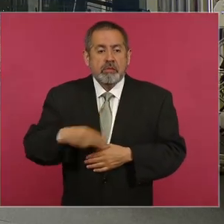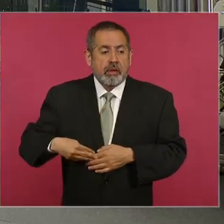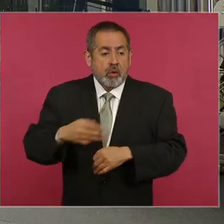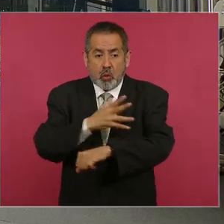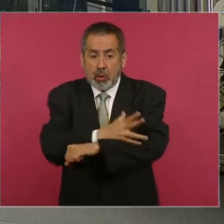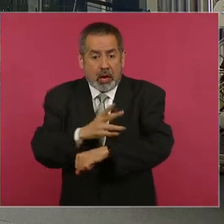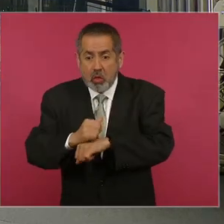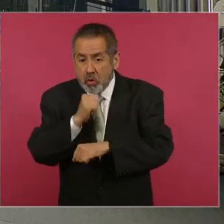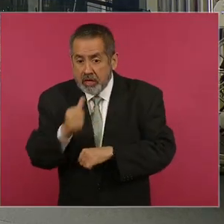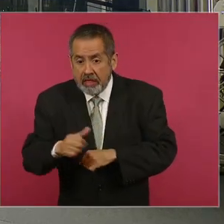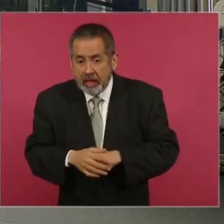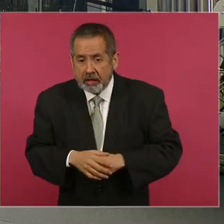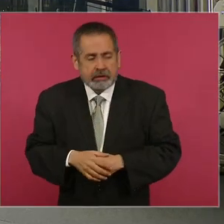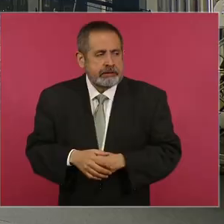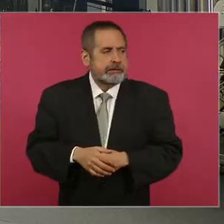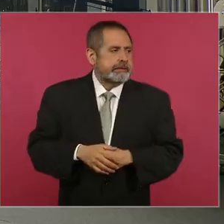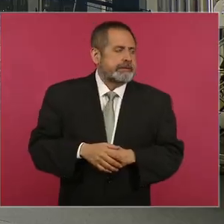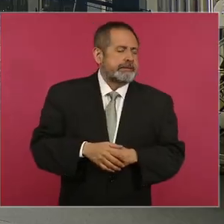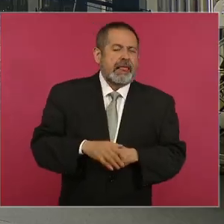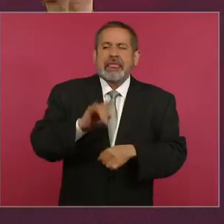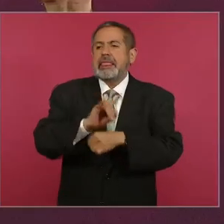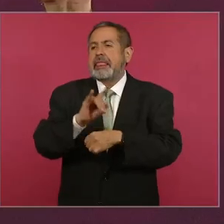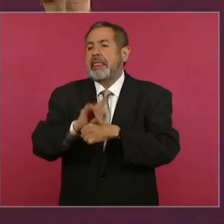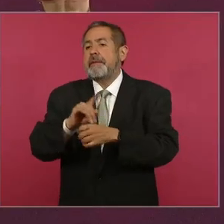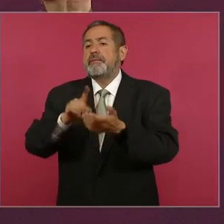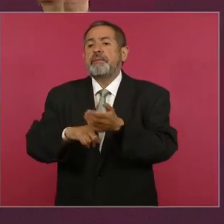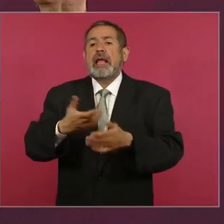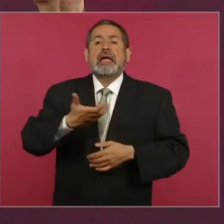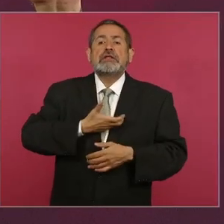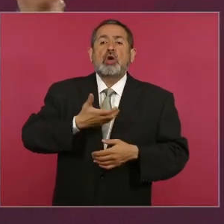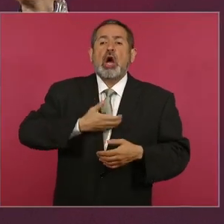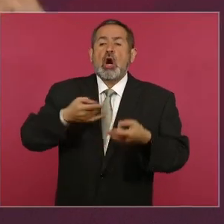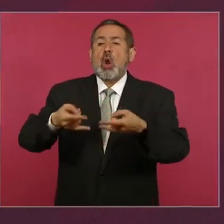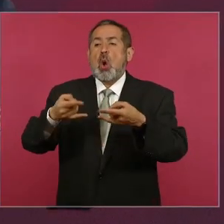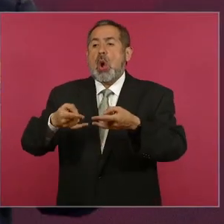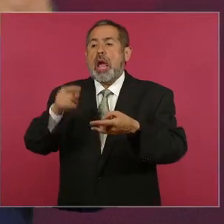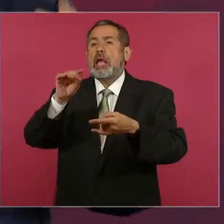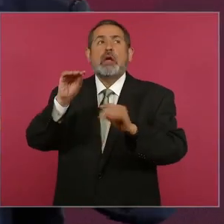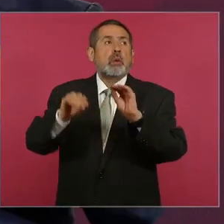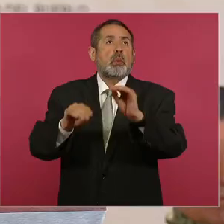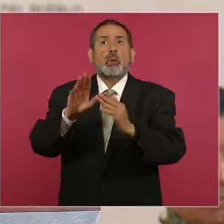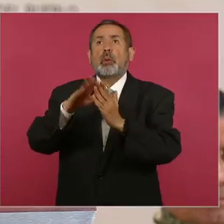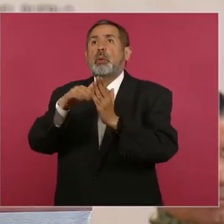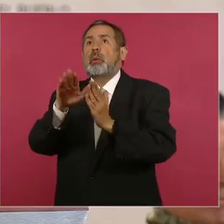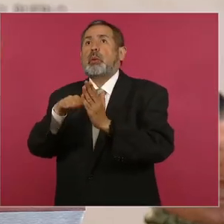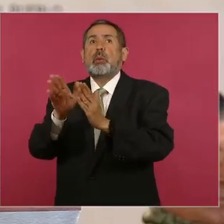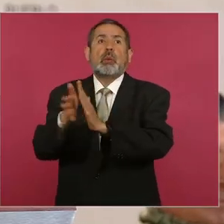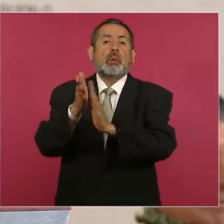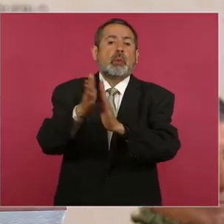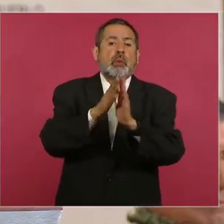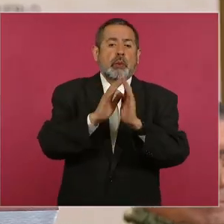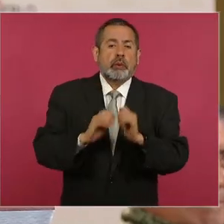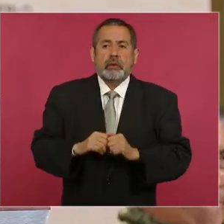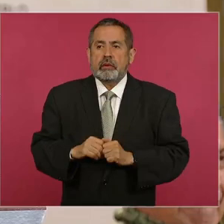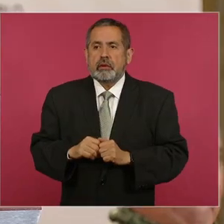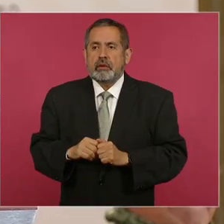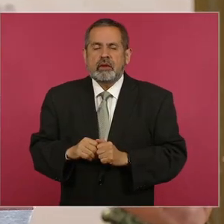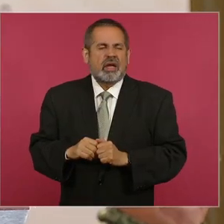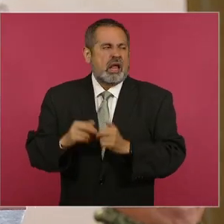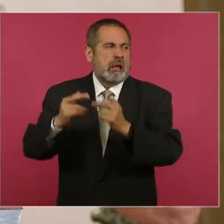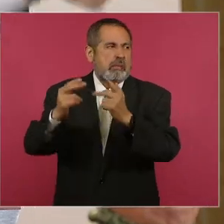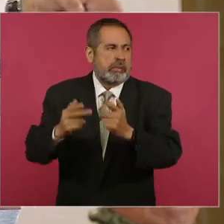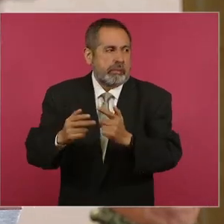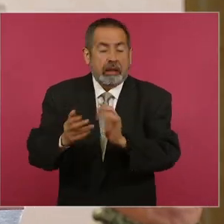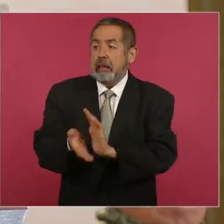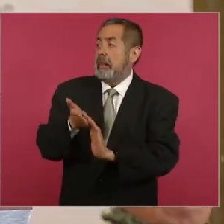una remodelación de la plaza, ¿sí? Porque destruyen y vuelven a construir. Es